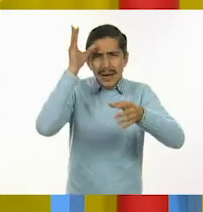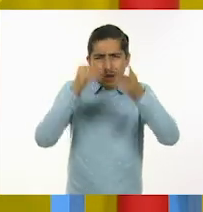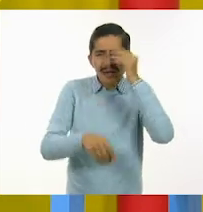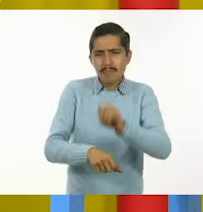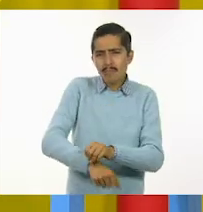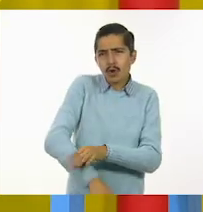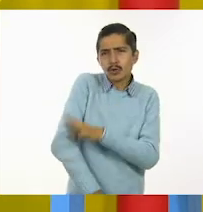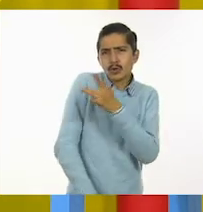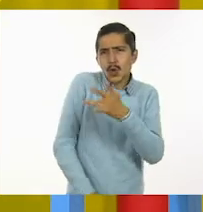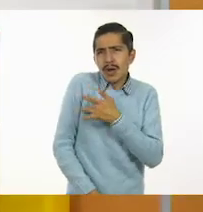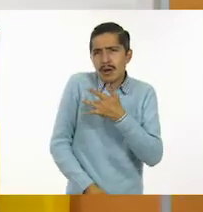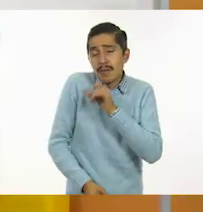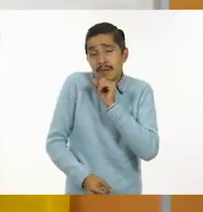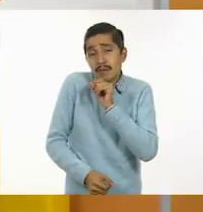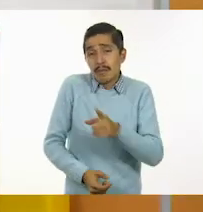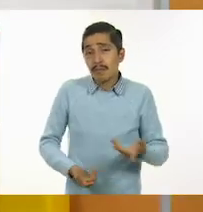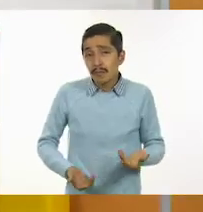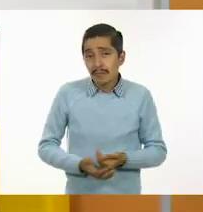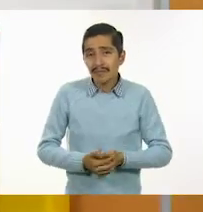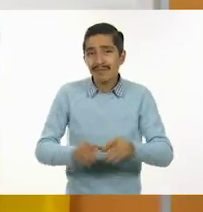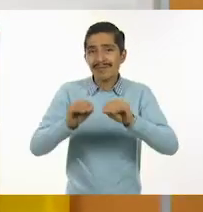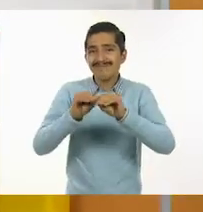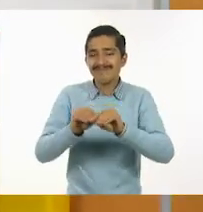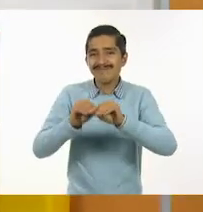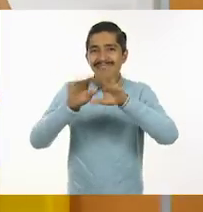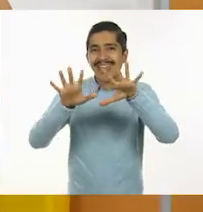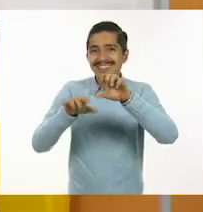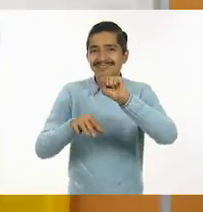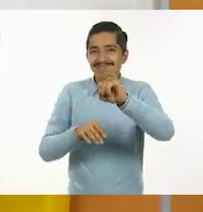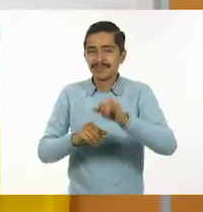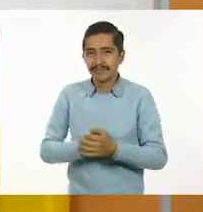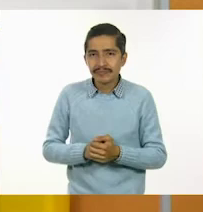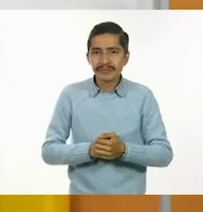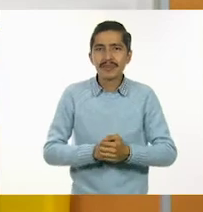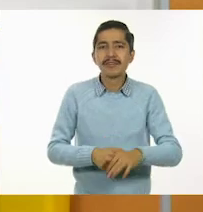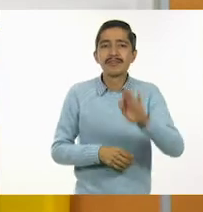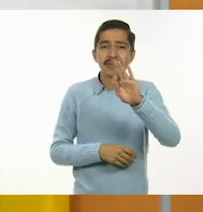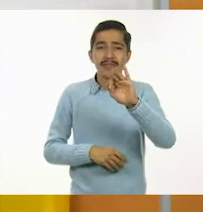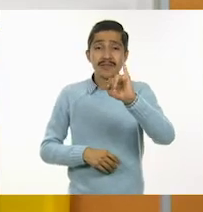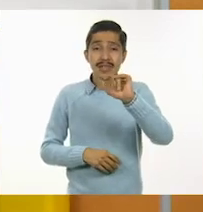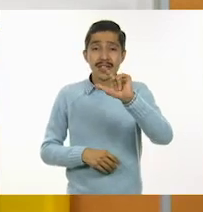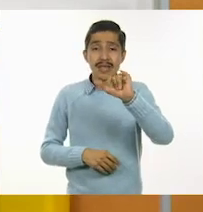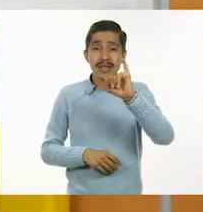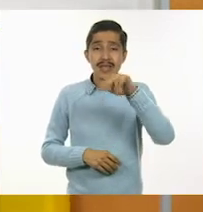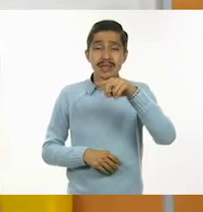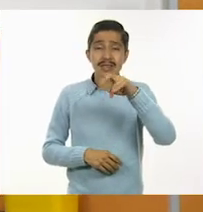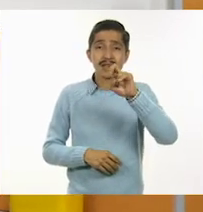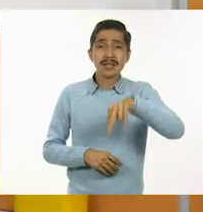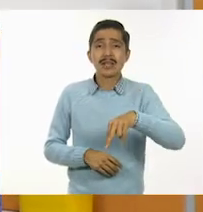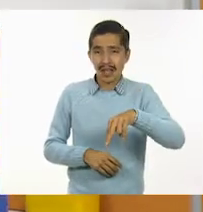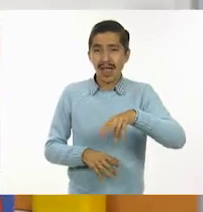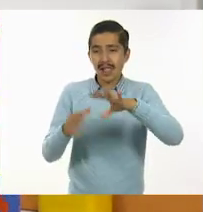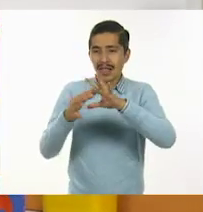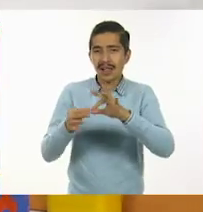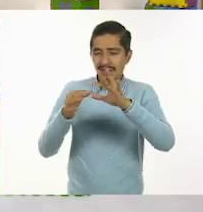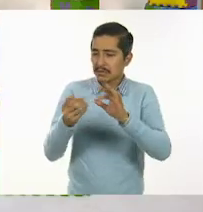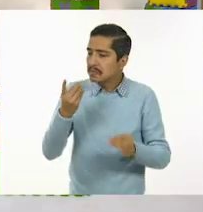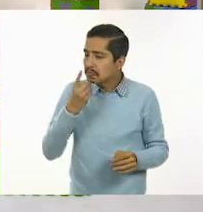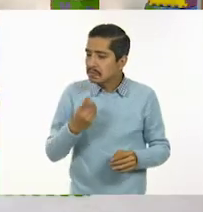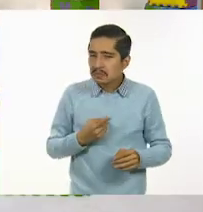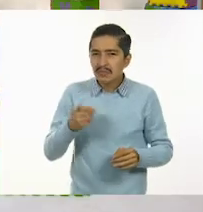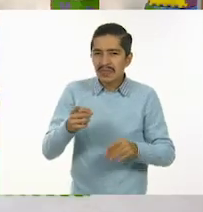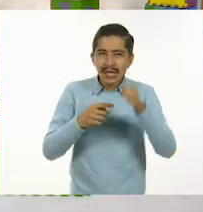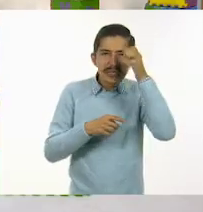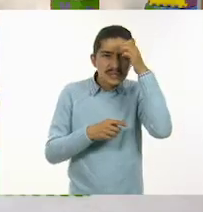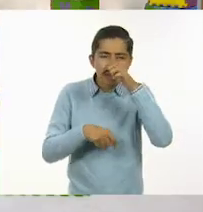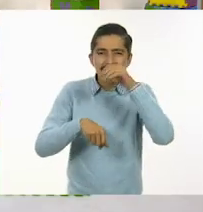nuestras emociones. Claro, claro que sí. Pero mira, vamos a llamar a Filindrín para que nos ayude con alguna experiencia de